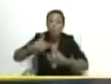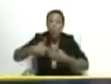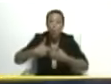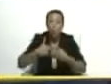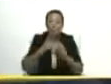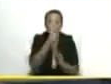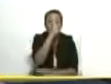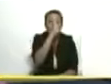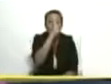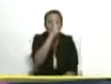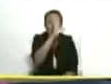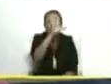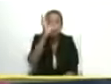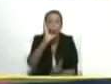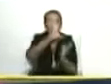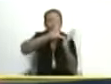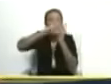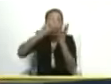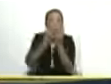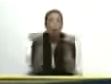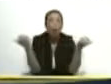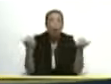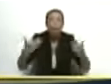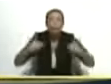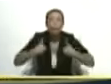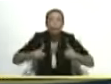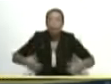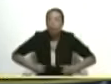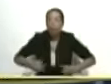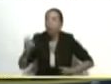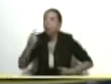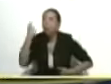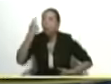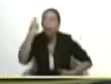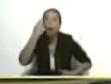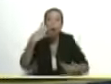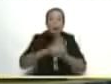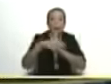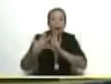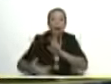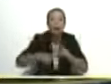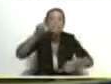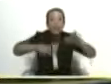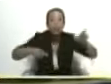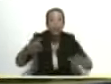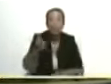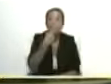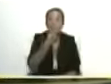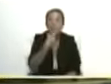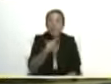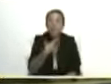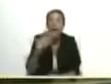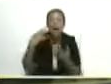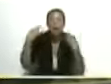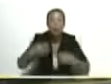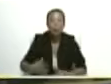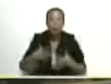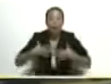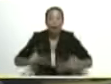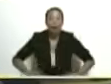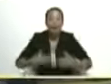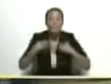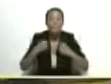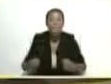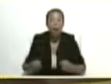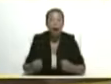cuentas. Y tuvimos que parir para garantizarle a nuestro pueblo las medicinas que le garantizamos.